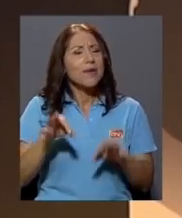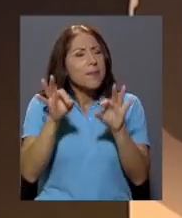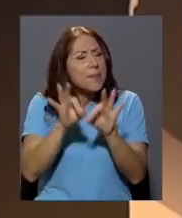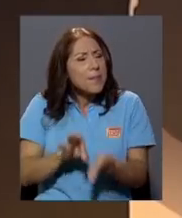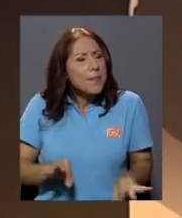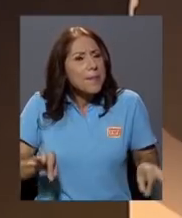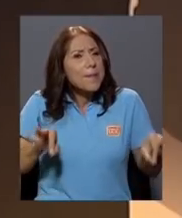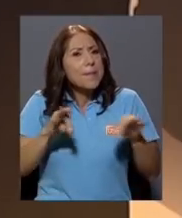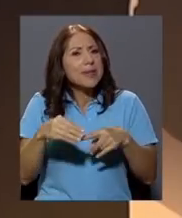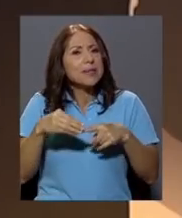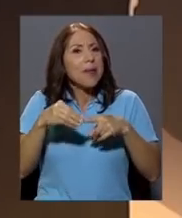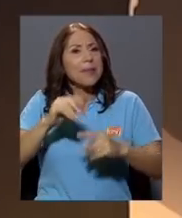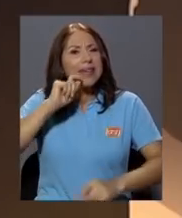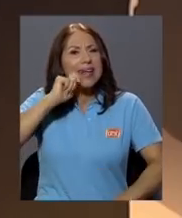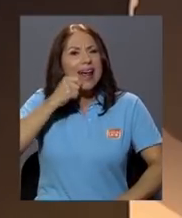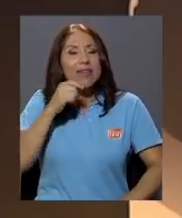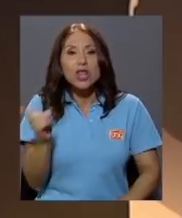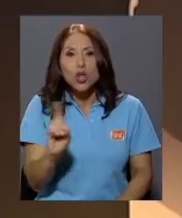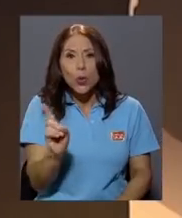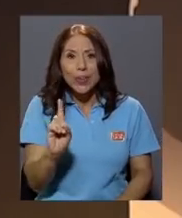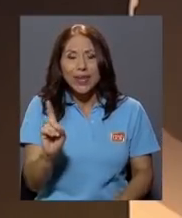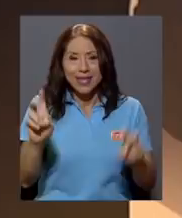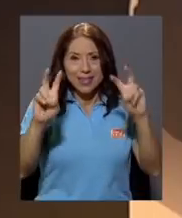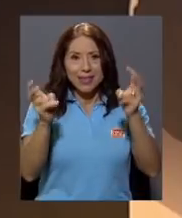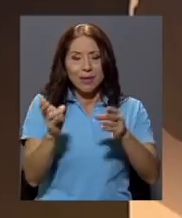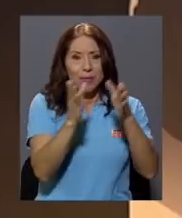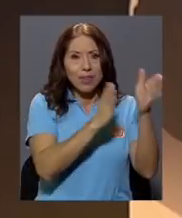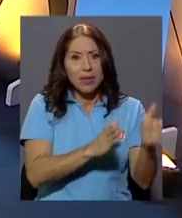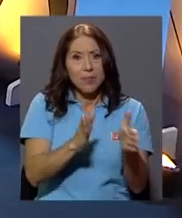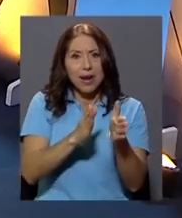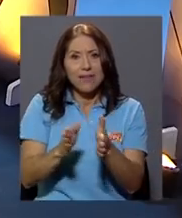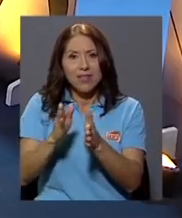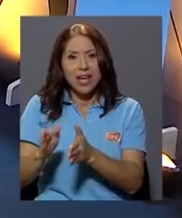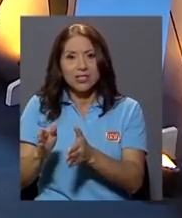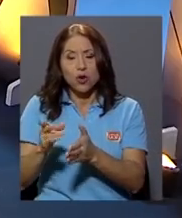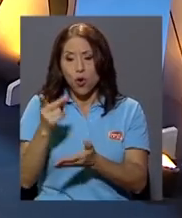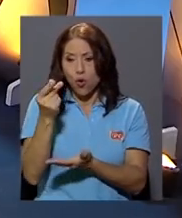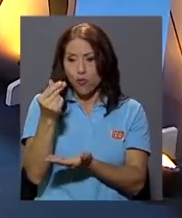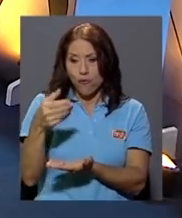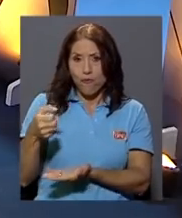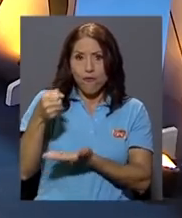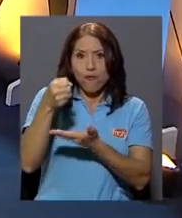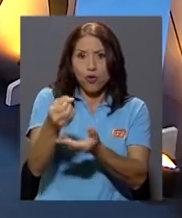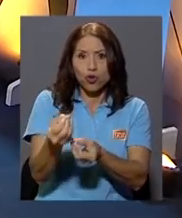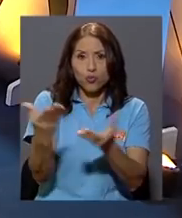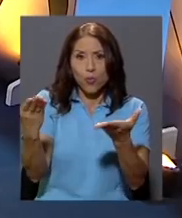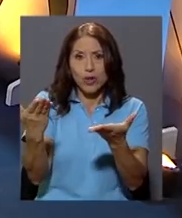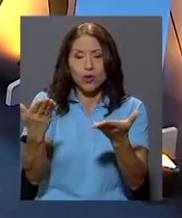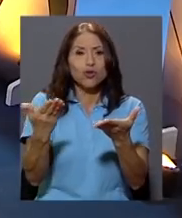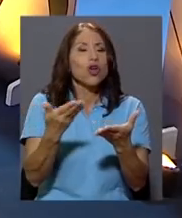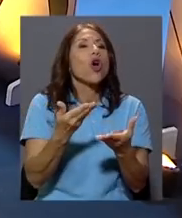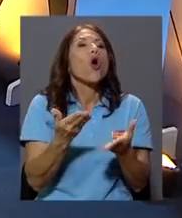clave fundamental es en el tema de planificación y cómo se invierten los fondos públicos para las